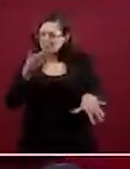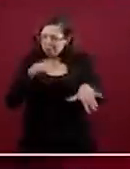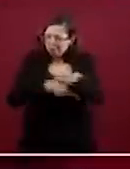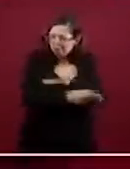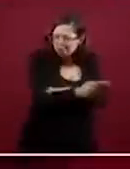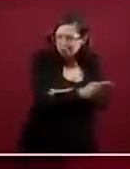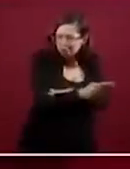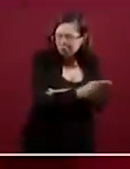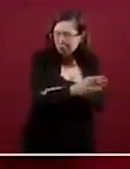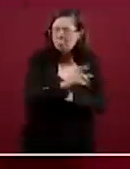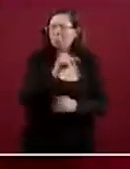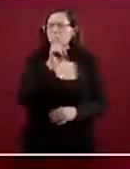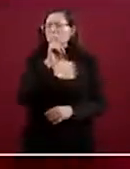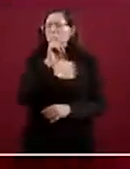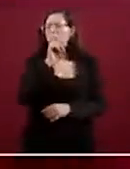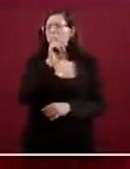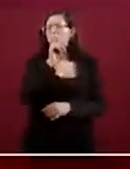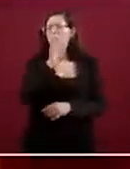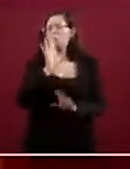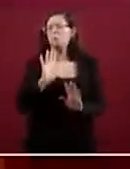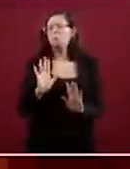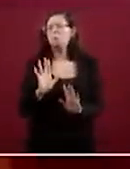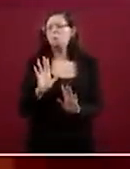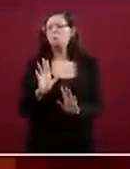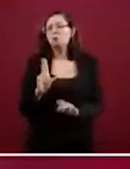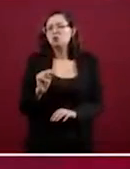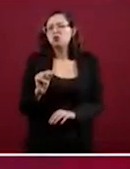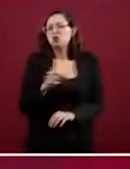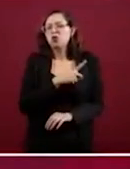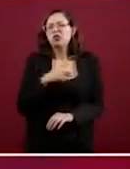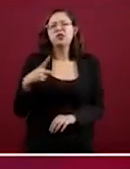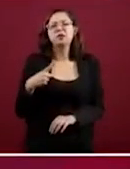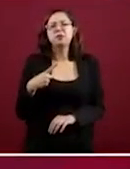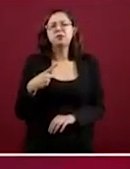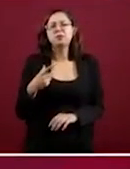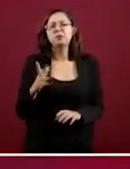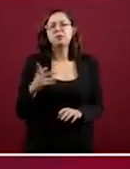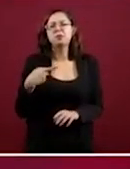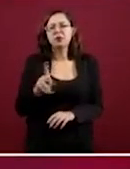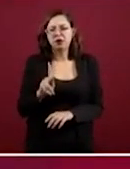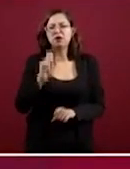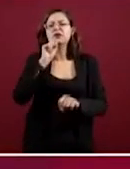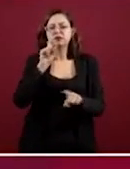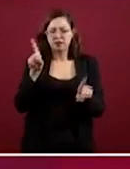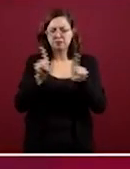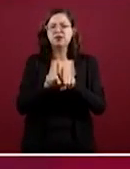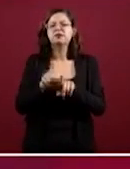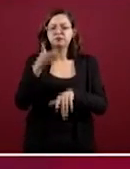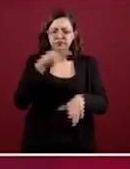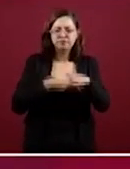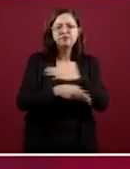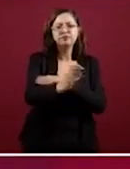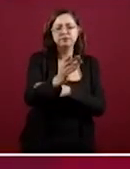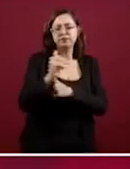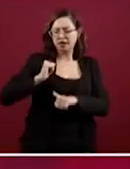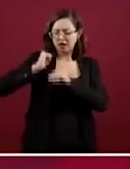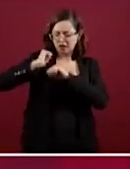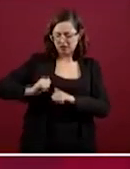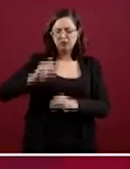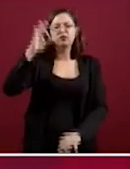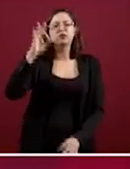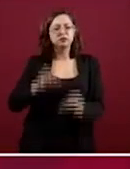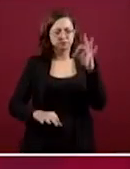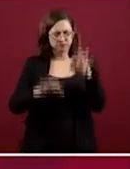esta instancia y por estos medios también se debe entregar al poder judicial